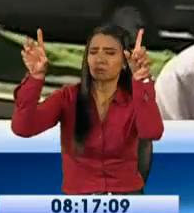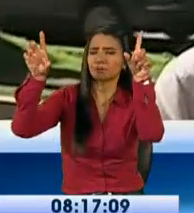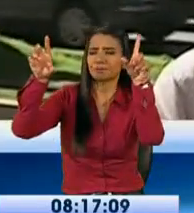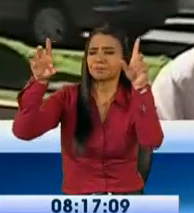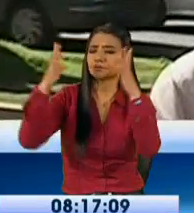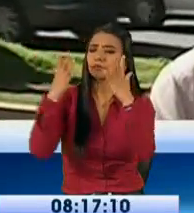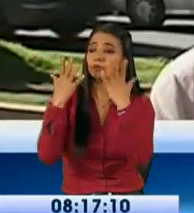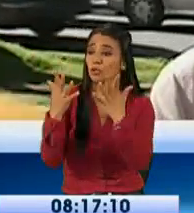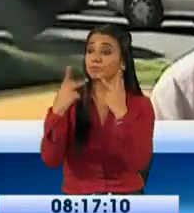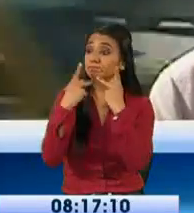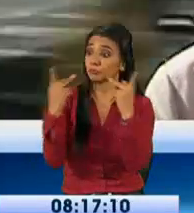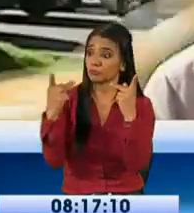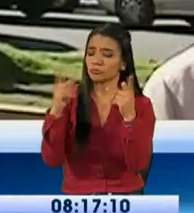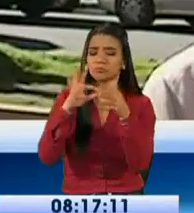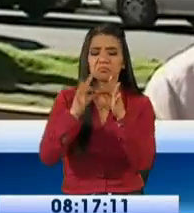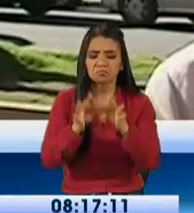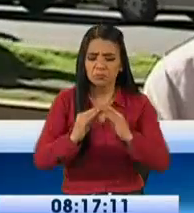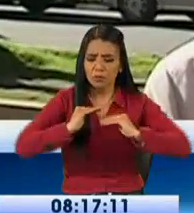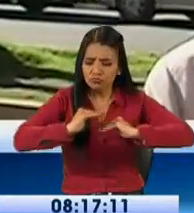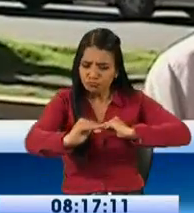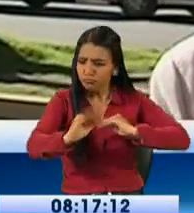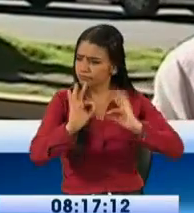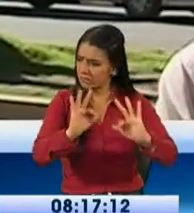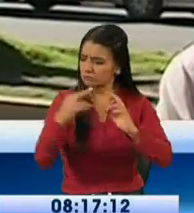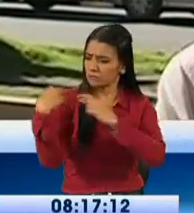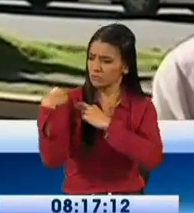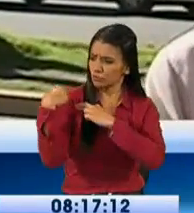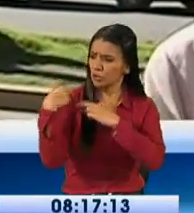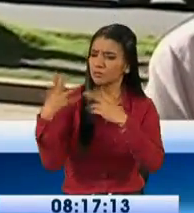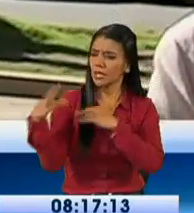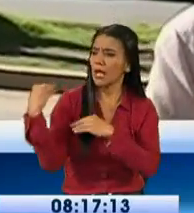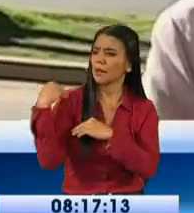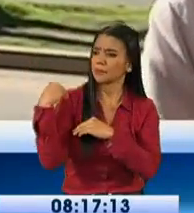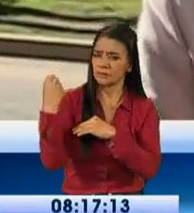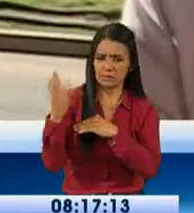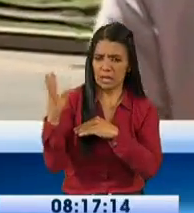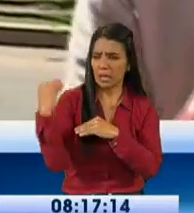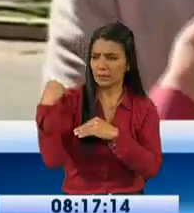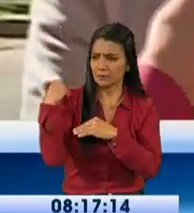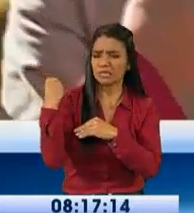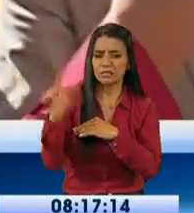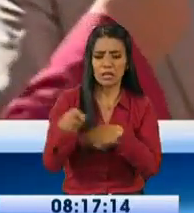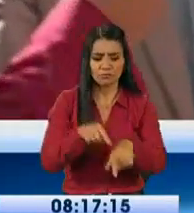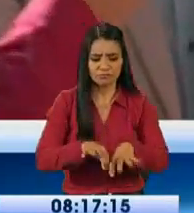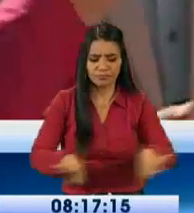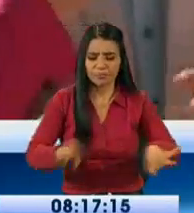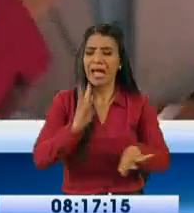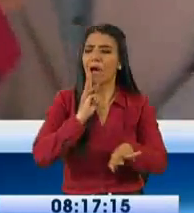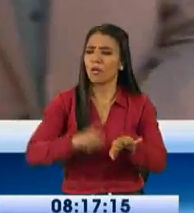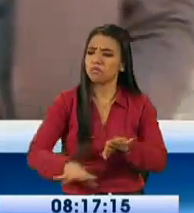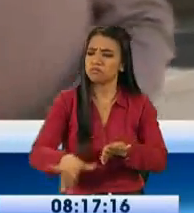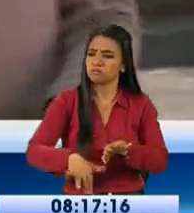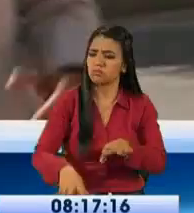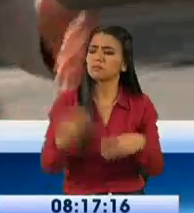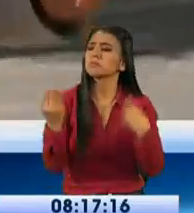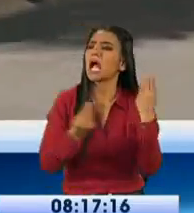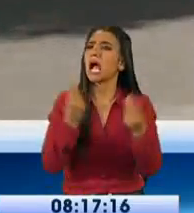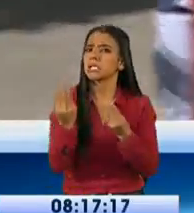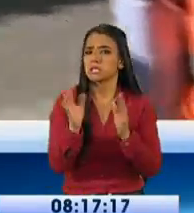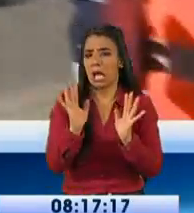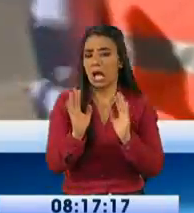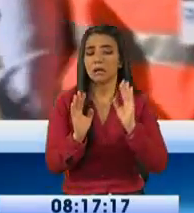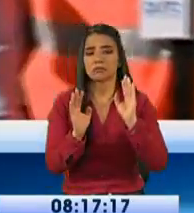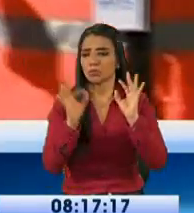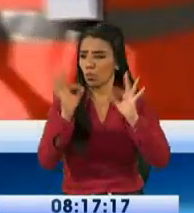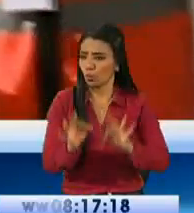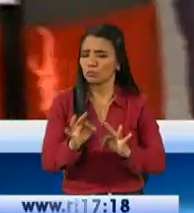cuidado de las vías, se nos reportó directamente a nuestros canales de comunicación la fuga de agua. Lo que nosotros hicimos inmediatamente es,